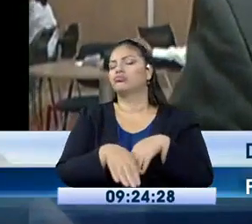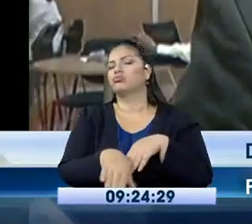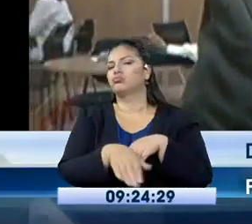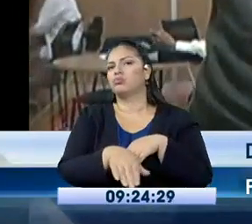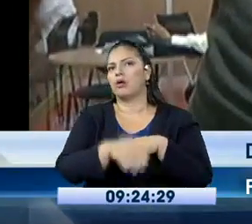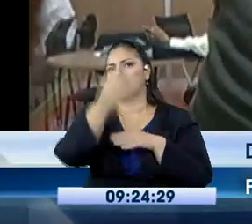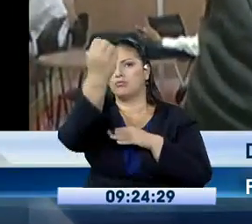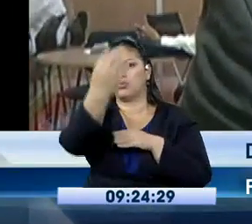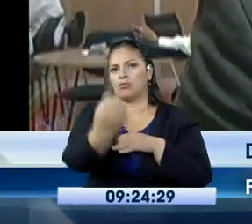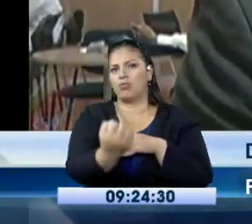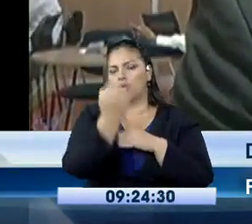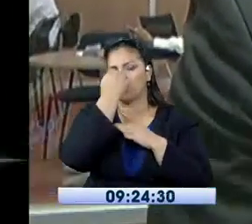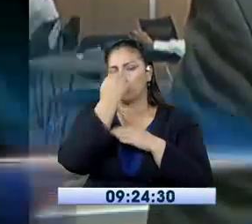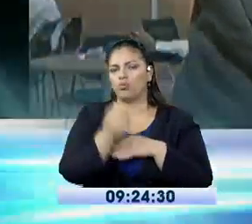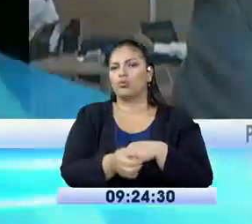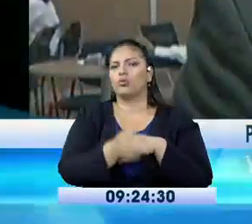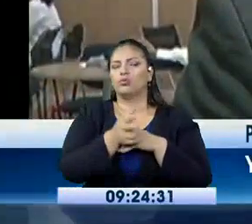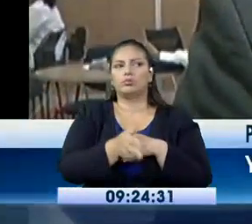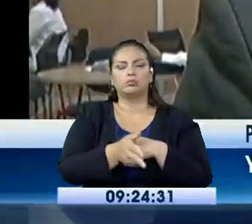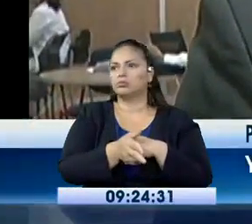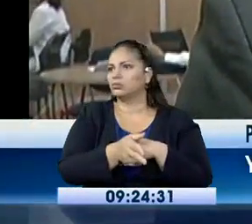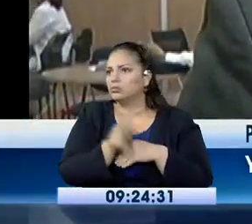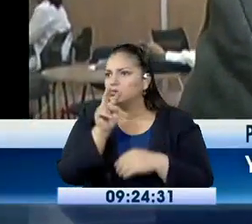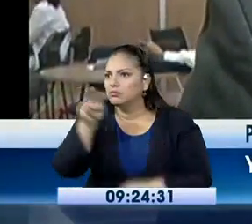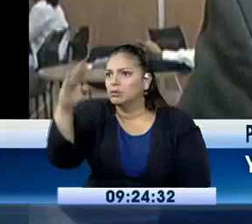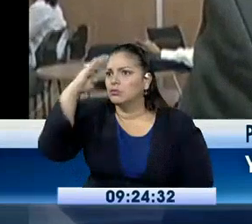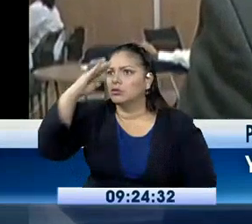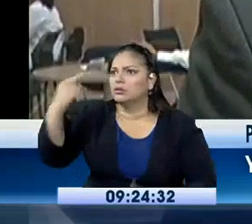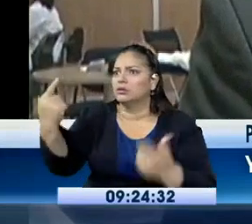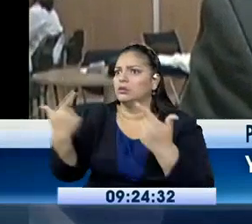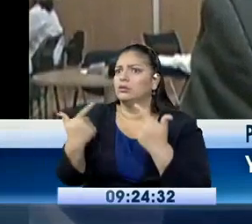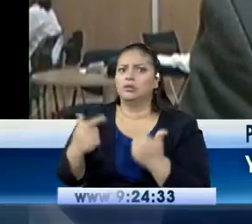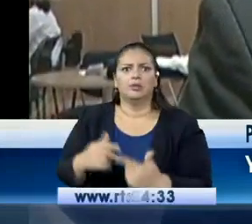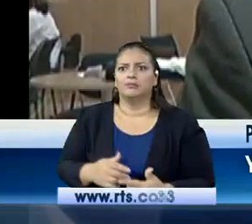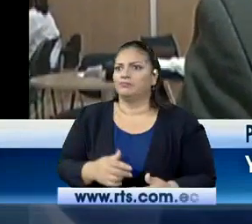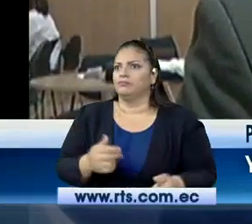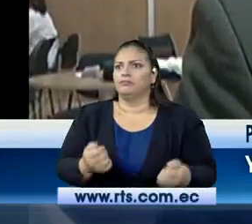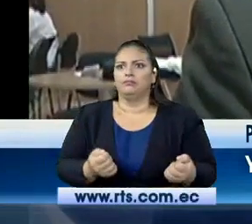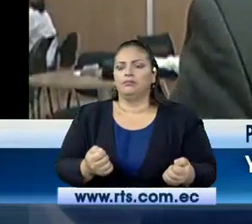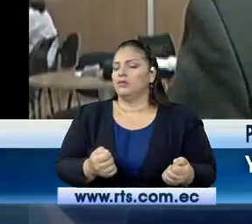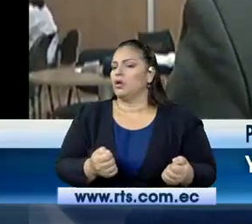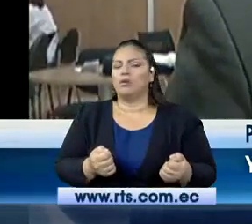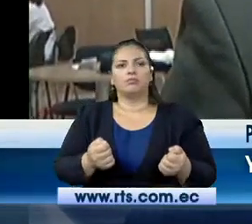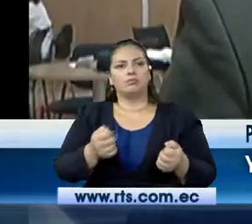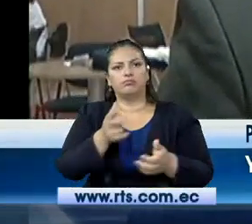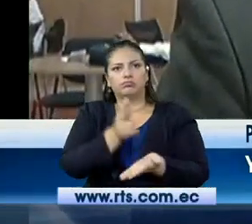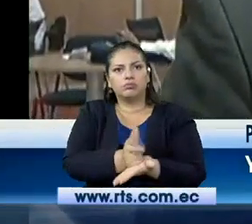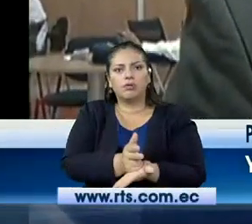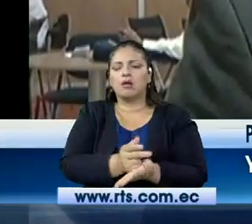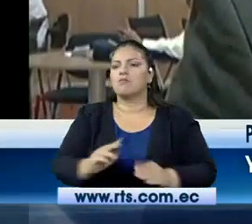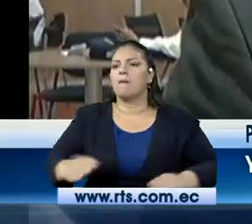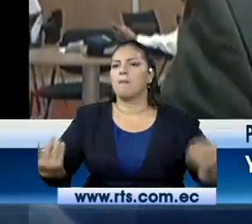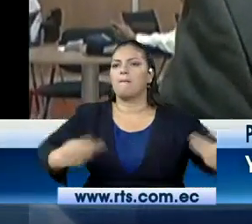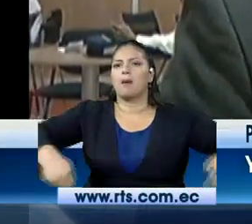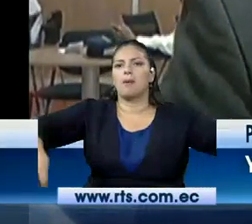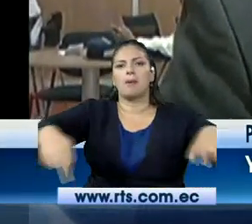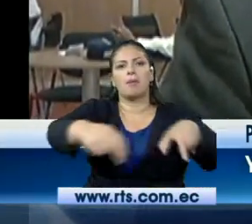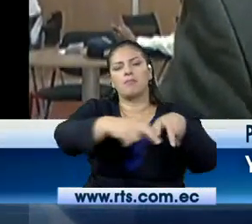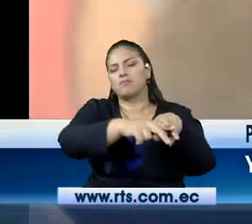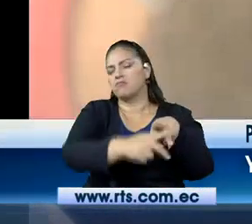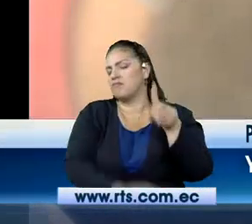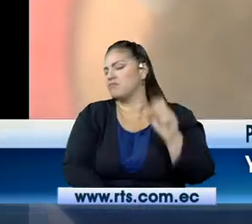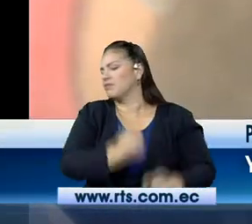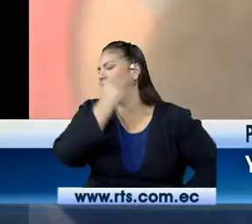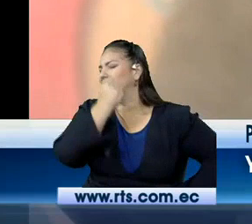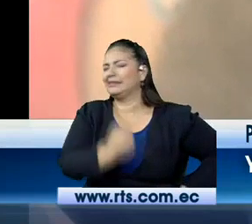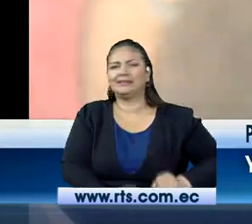copiloto bota un arma calibre 38, un revólver, y se dan a la fuga, pero de todas formas fueron interceptados por la policía.